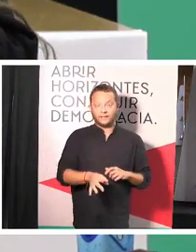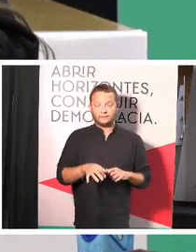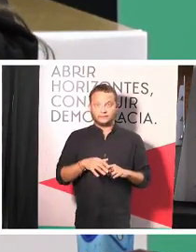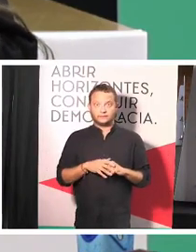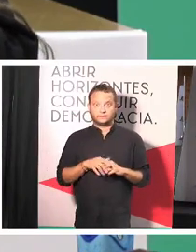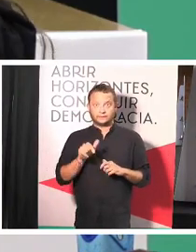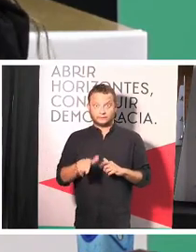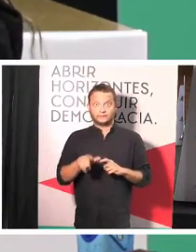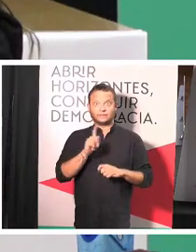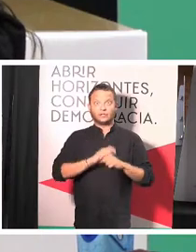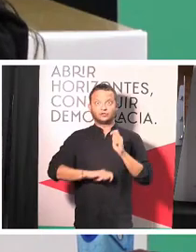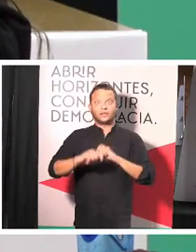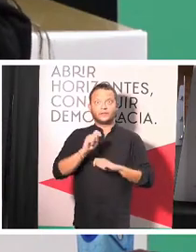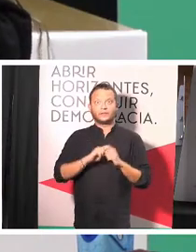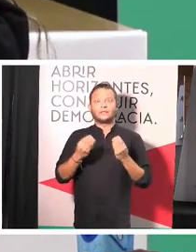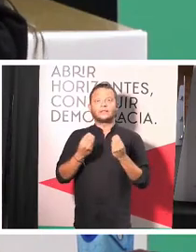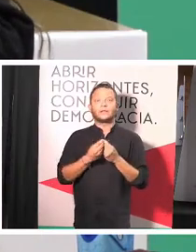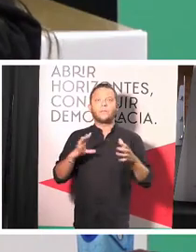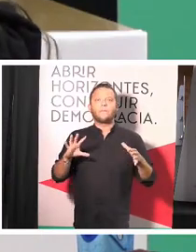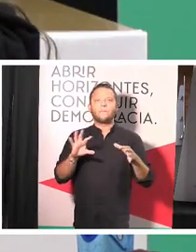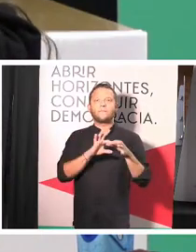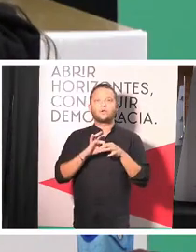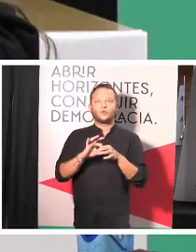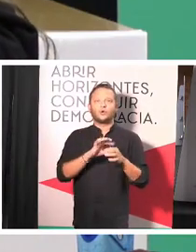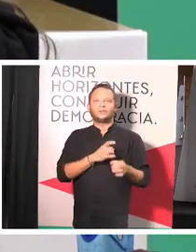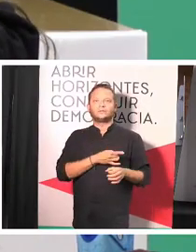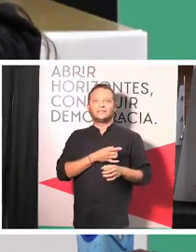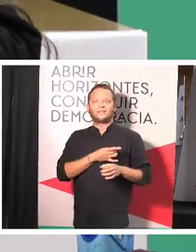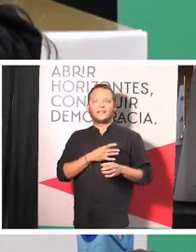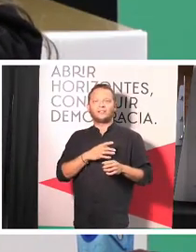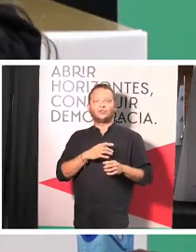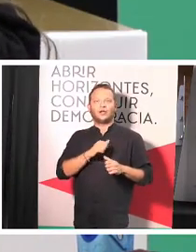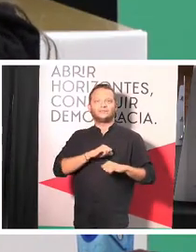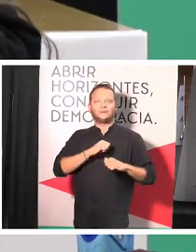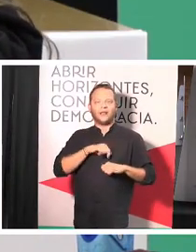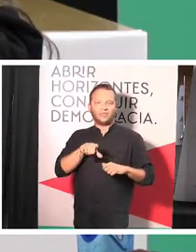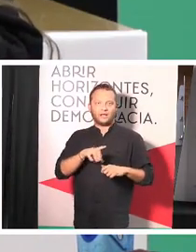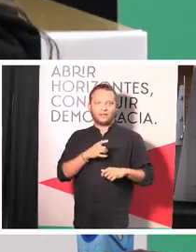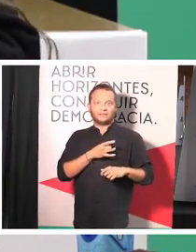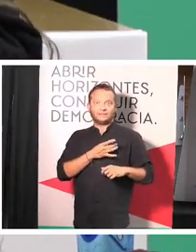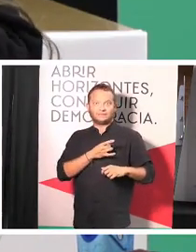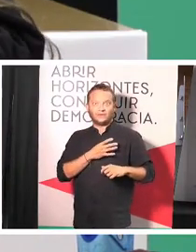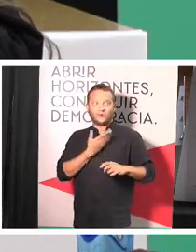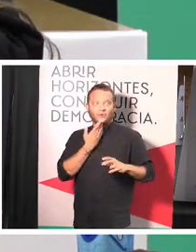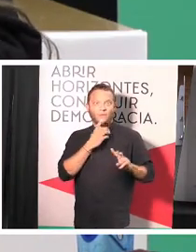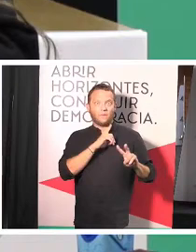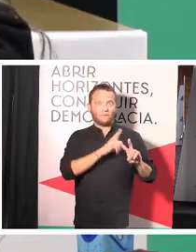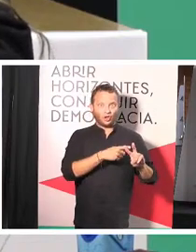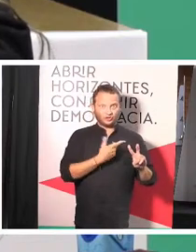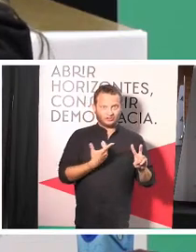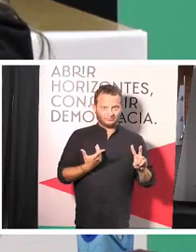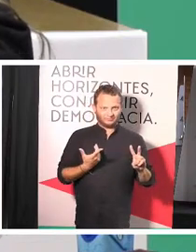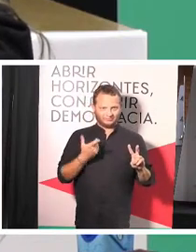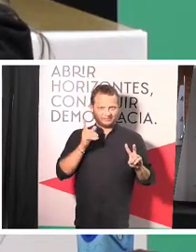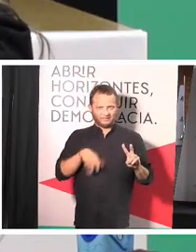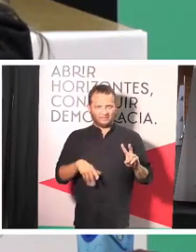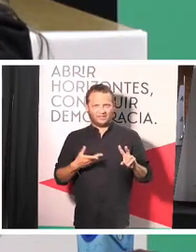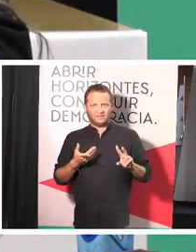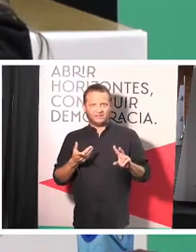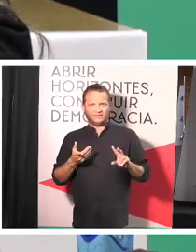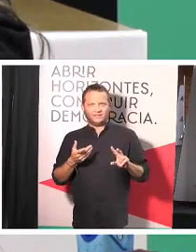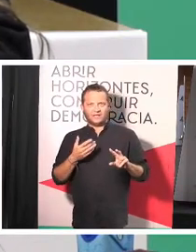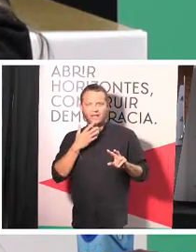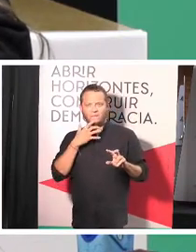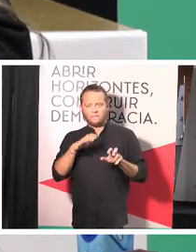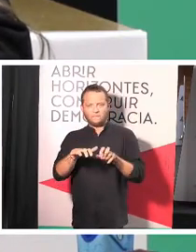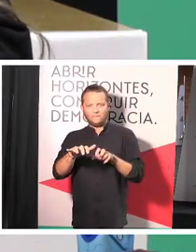estas asociaciones con quien tienen vínculos es con el Sindicato Esperanza, y con quien tienen vínculos es con Vox, y estas contradicciones también de que además